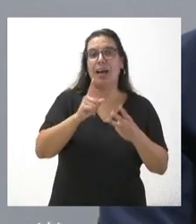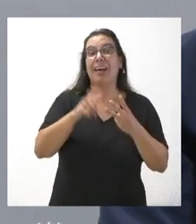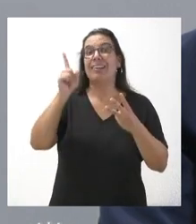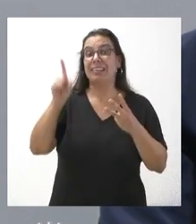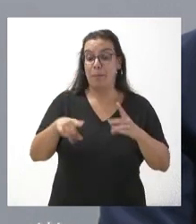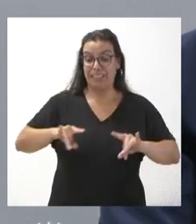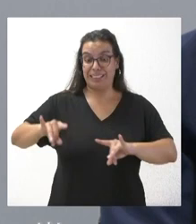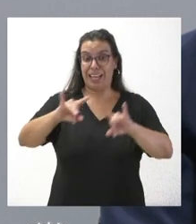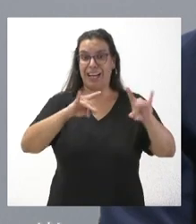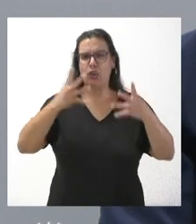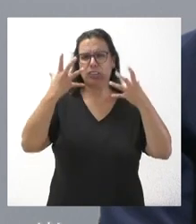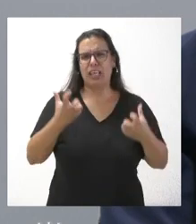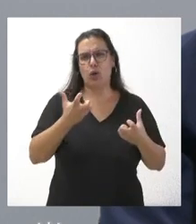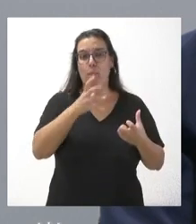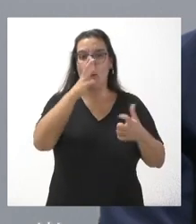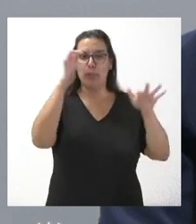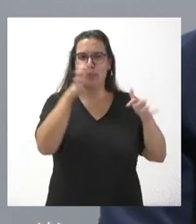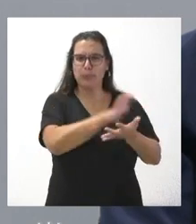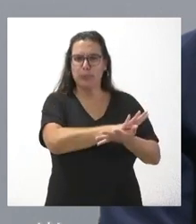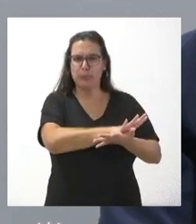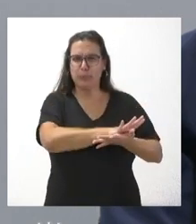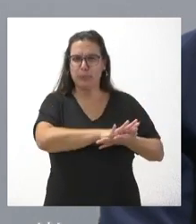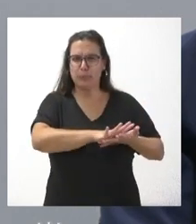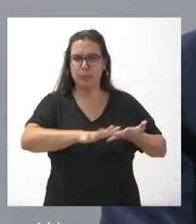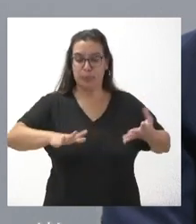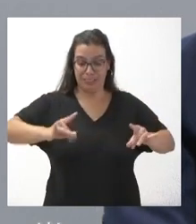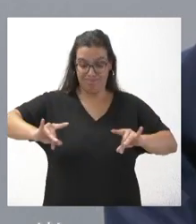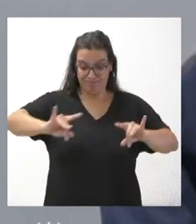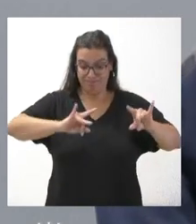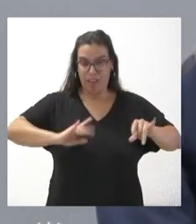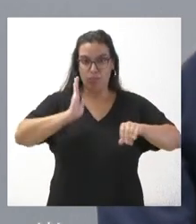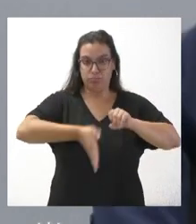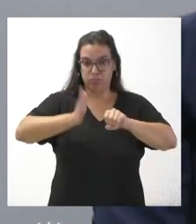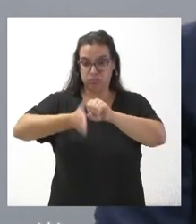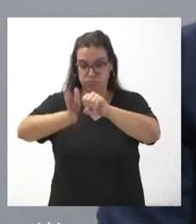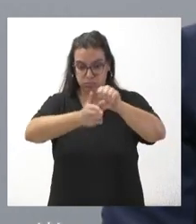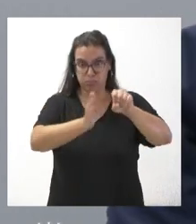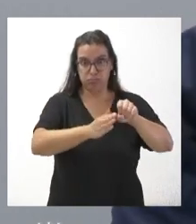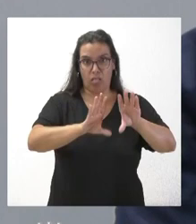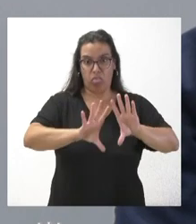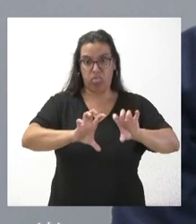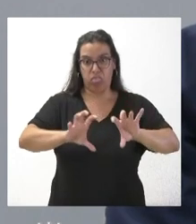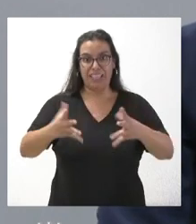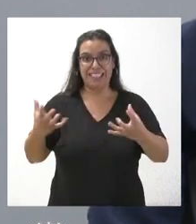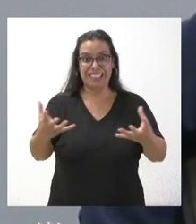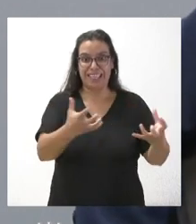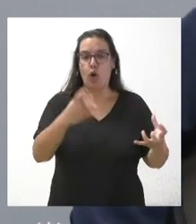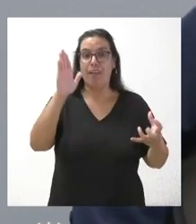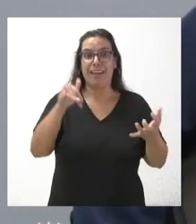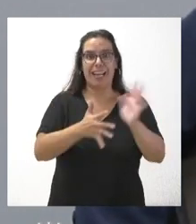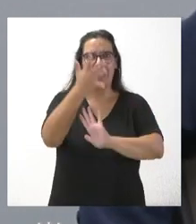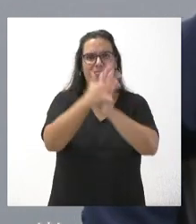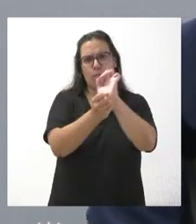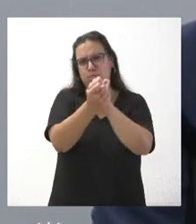el terreno, las superficies y la materia leñosa, que hacía que los incendios fueran mucho más rápidos,